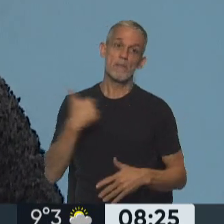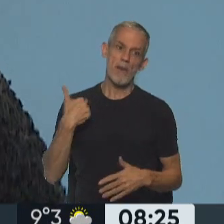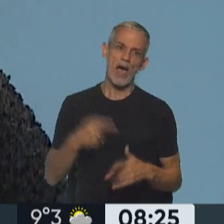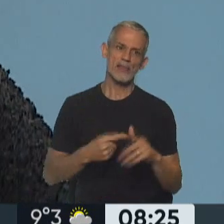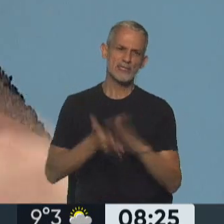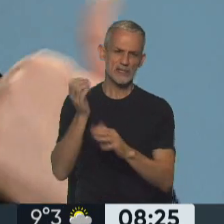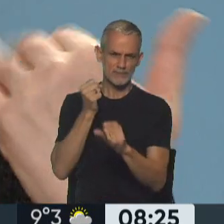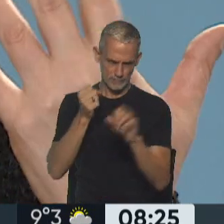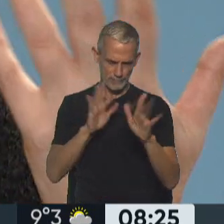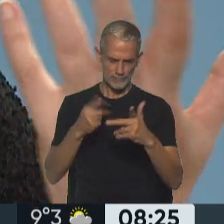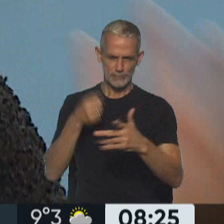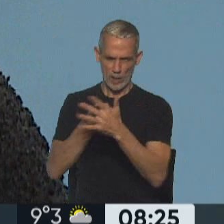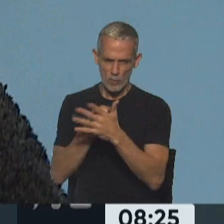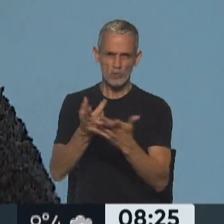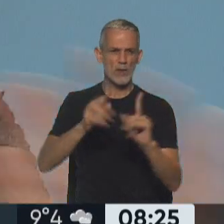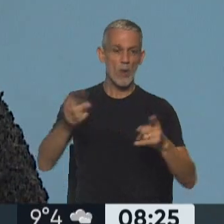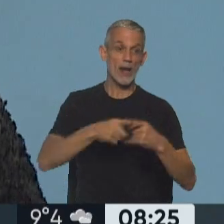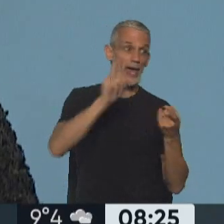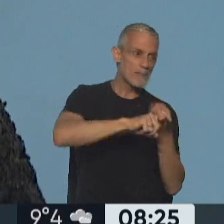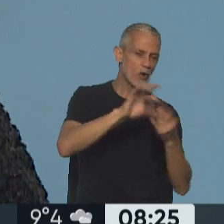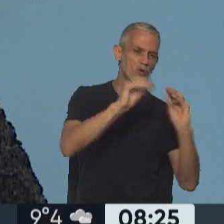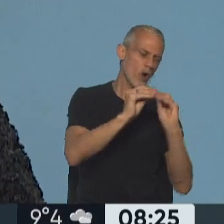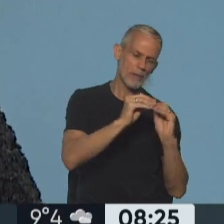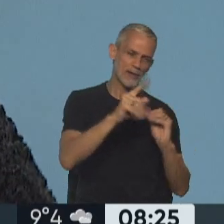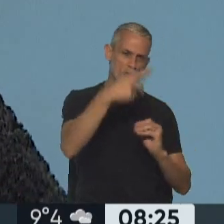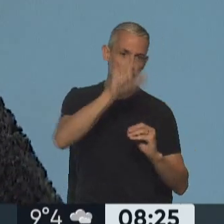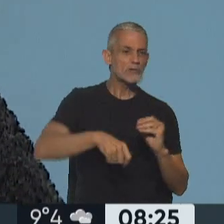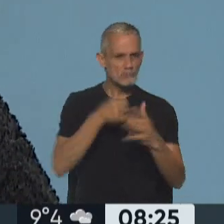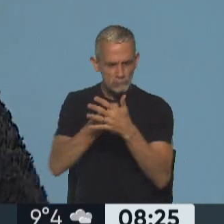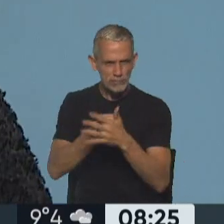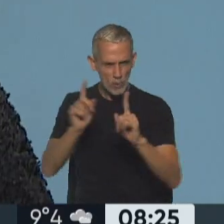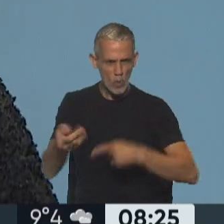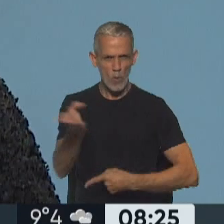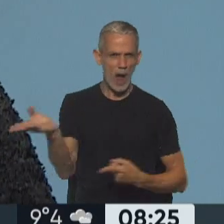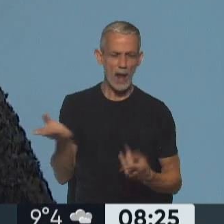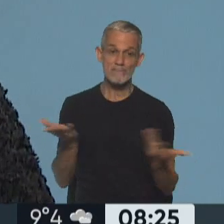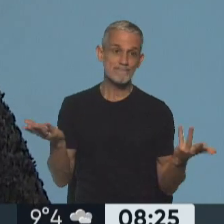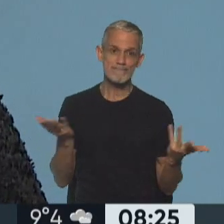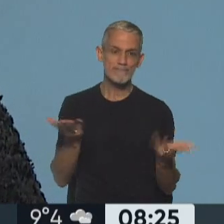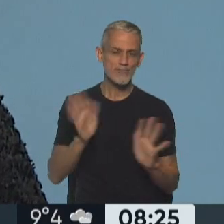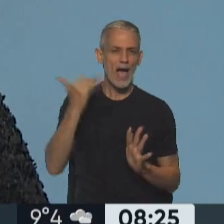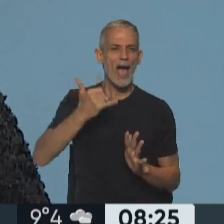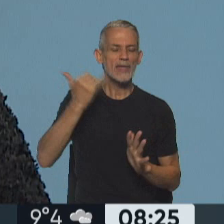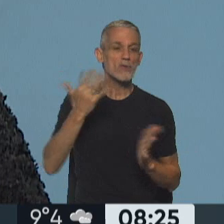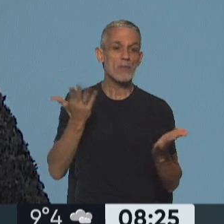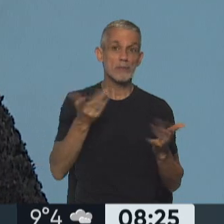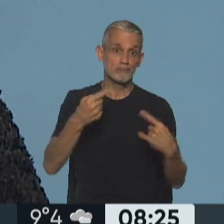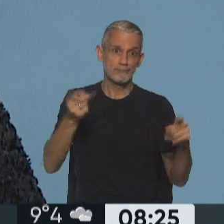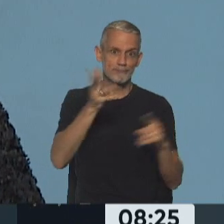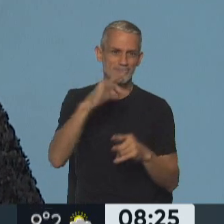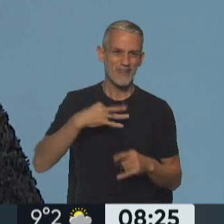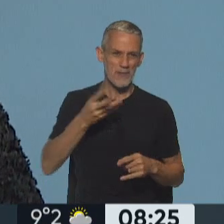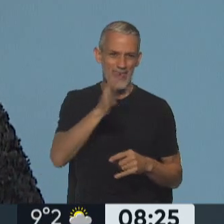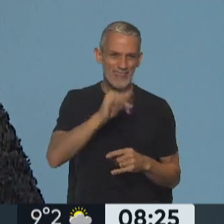y salir a luchar ser esposa o compañera de alguien y salir a luchar o sea traspasadas por una cotidianidad que